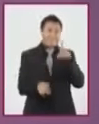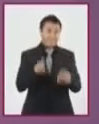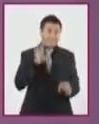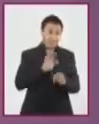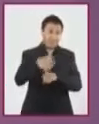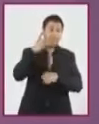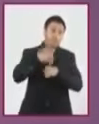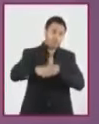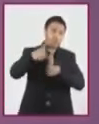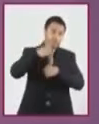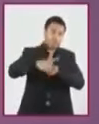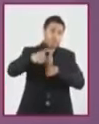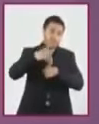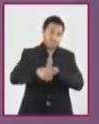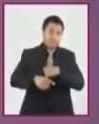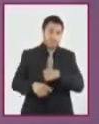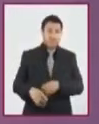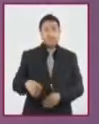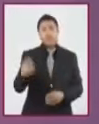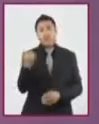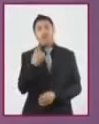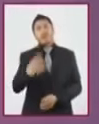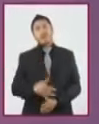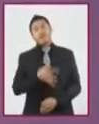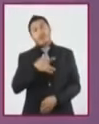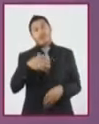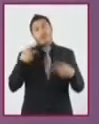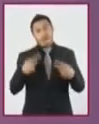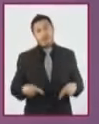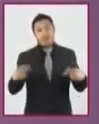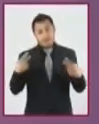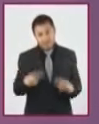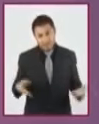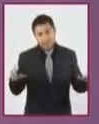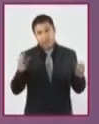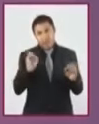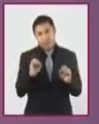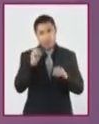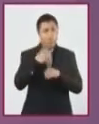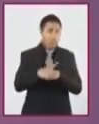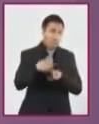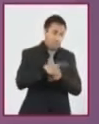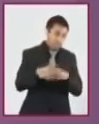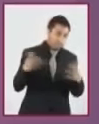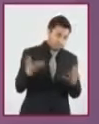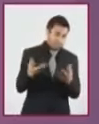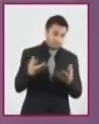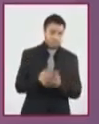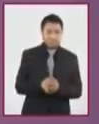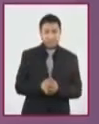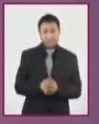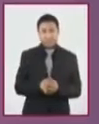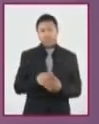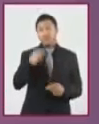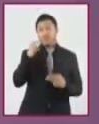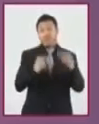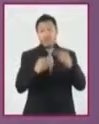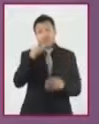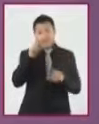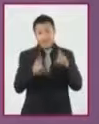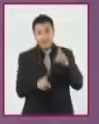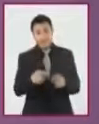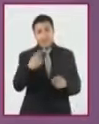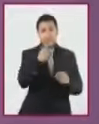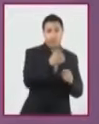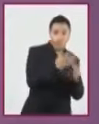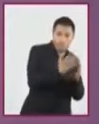provocados, considerando lo que sintieron las personas que vivieron el terremoto o los daños ocasionados. Sus grados van desde 1